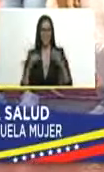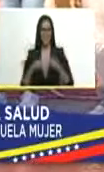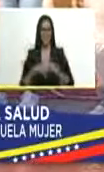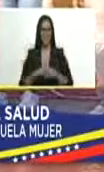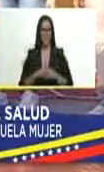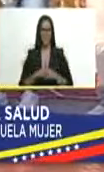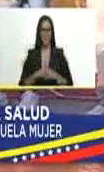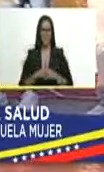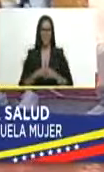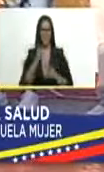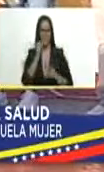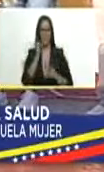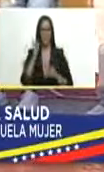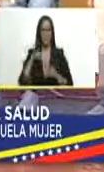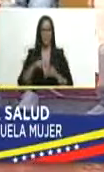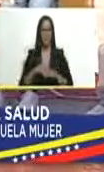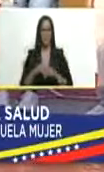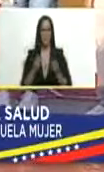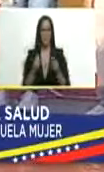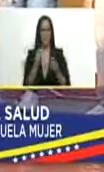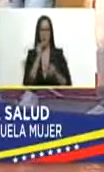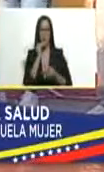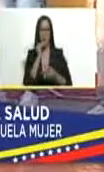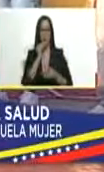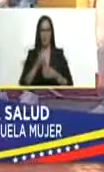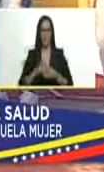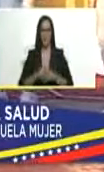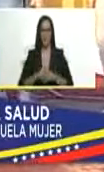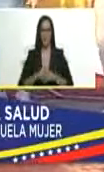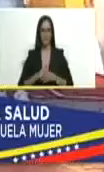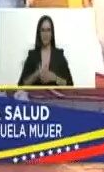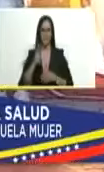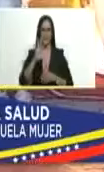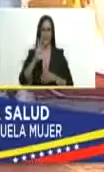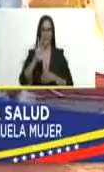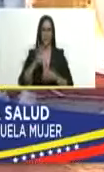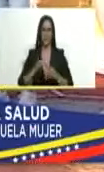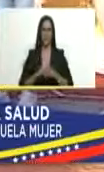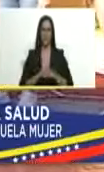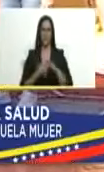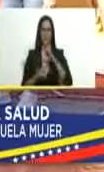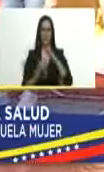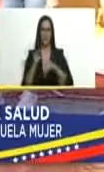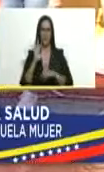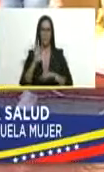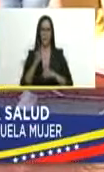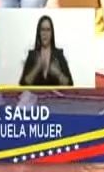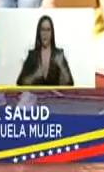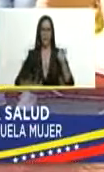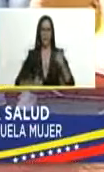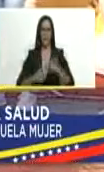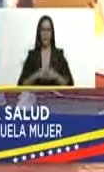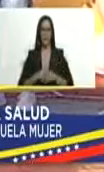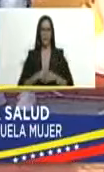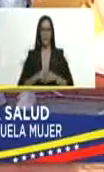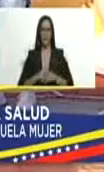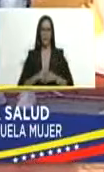Muchacha también. Pura chama, pues. Cinco. Vértice 5, presidente,